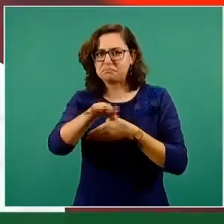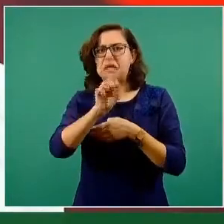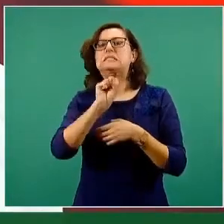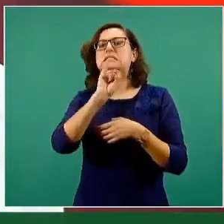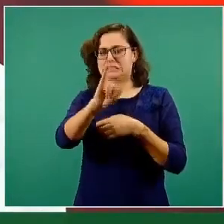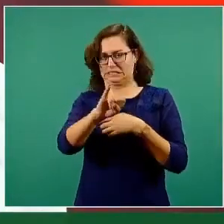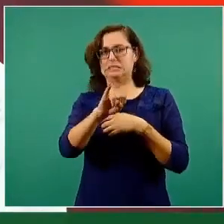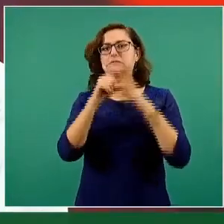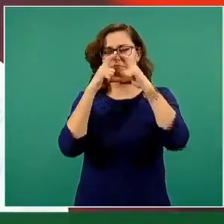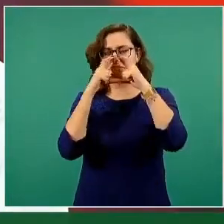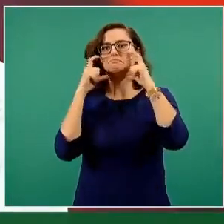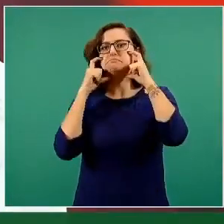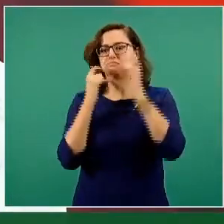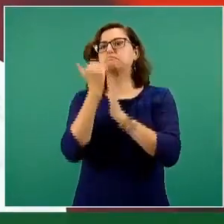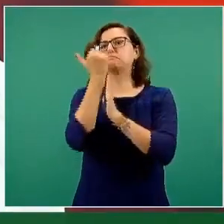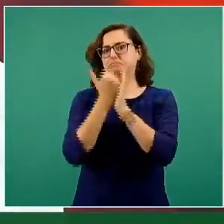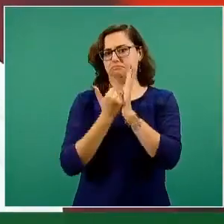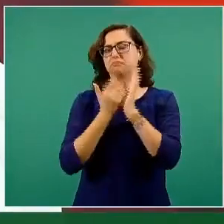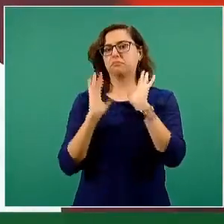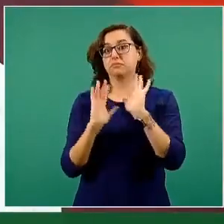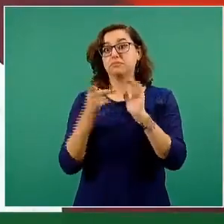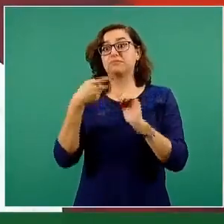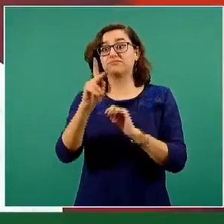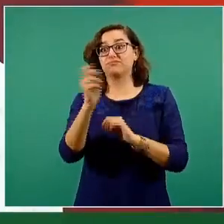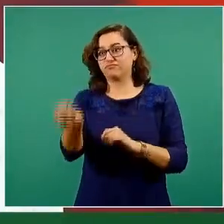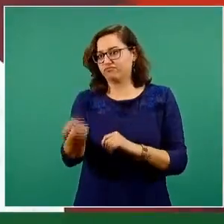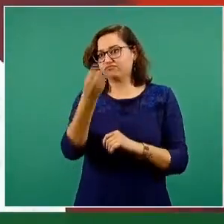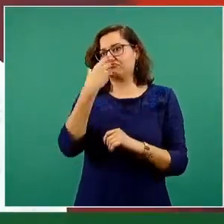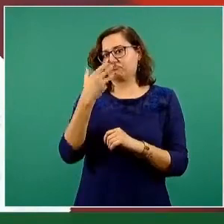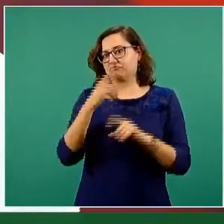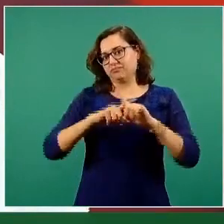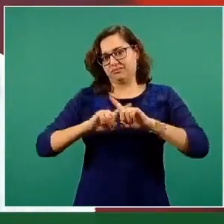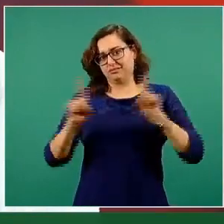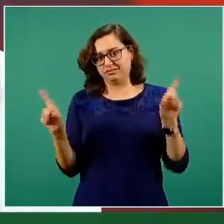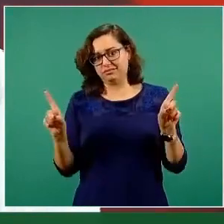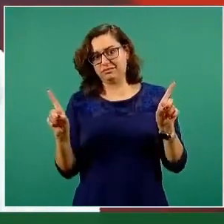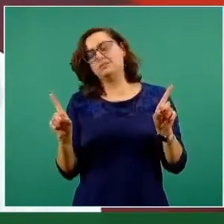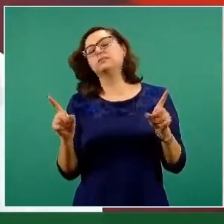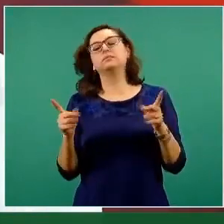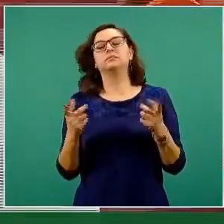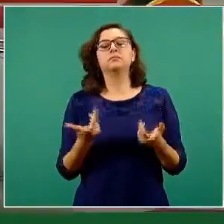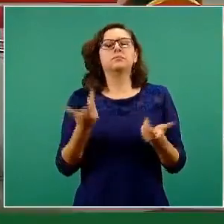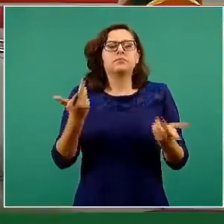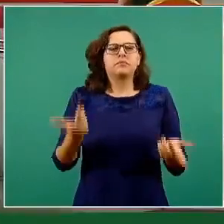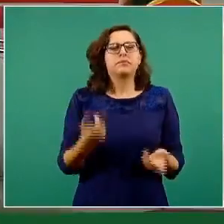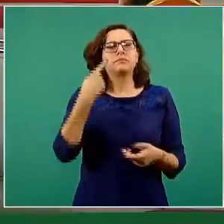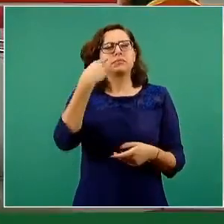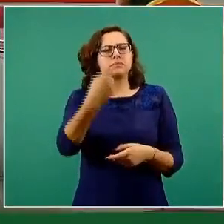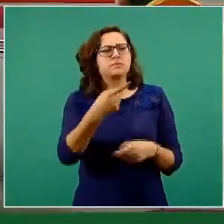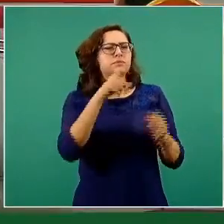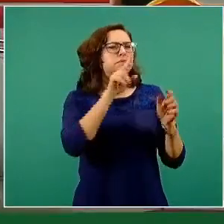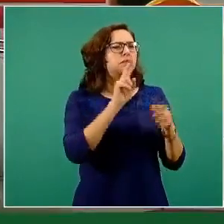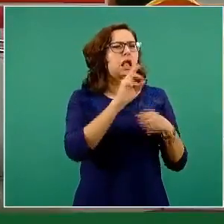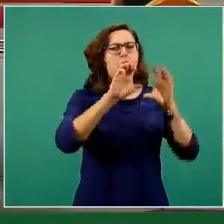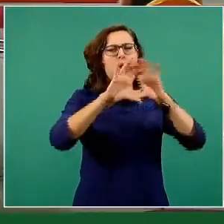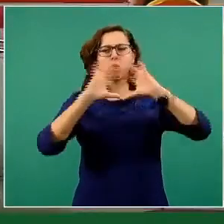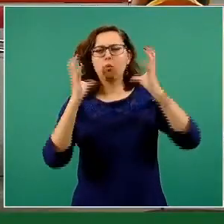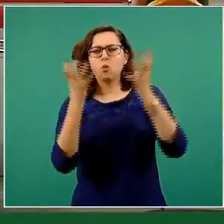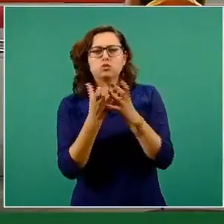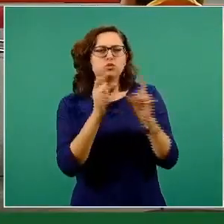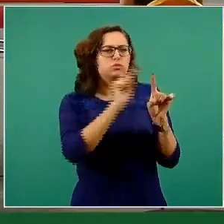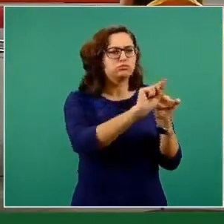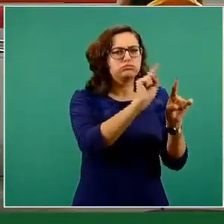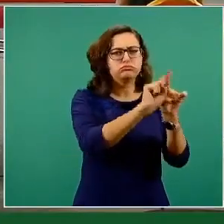sobre porcentaje de personas que usan consistentemente el cubrebocas y la calendarización de las